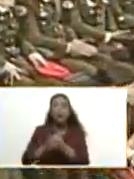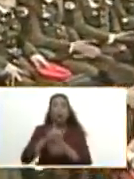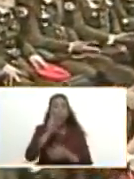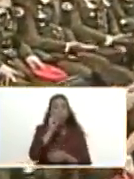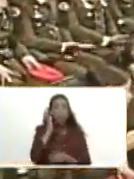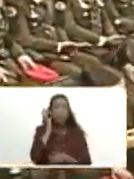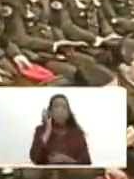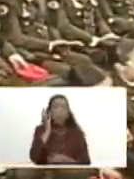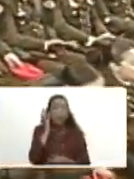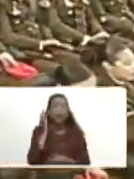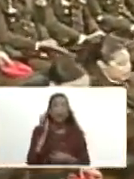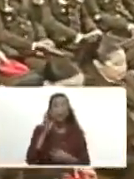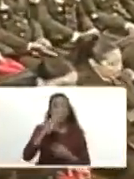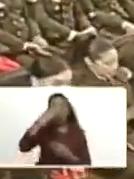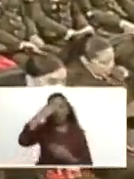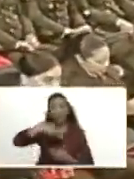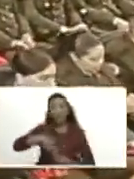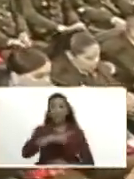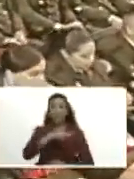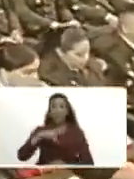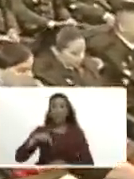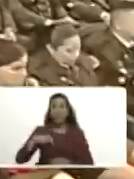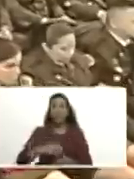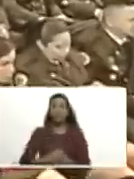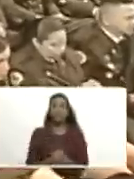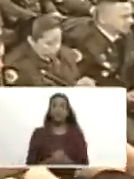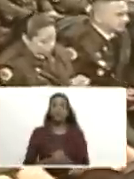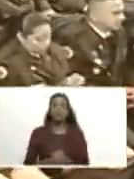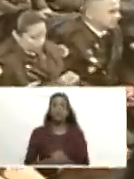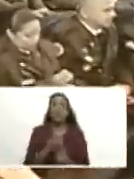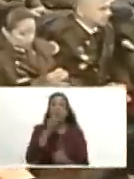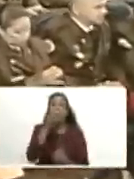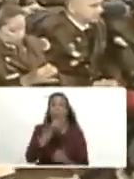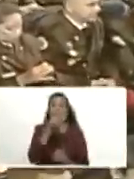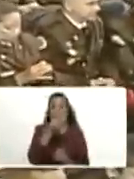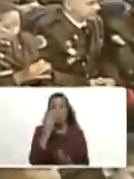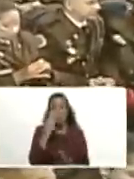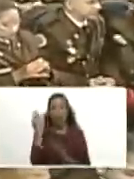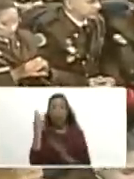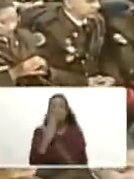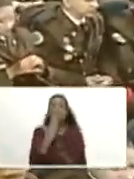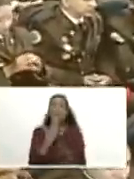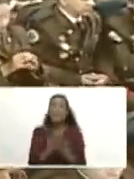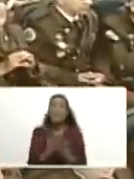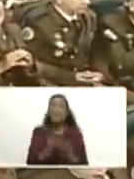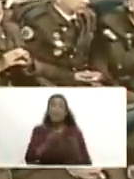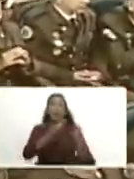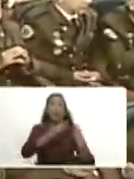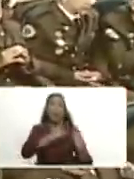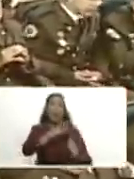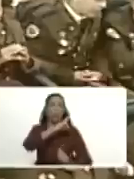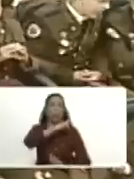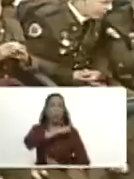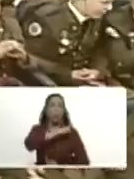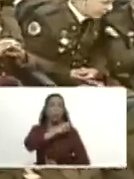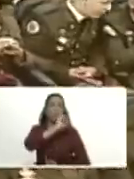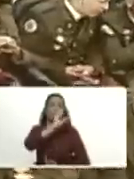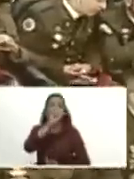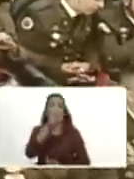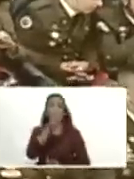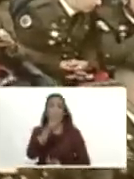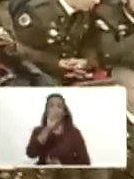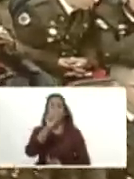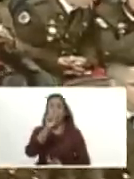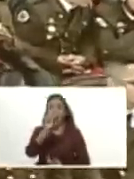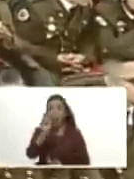y mujeres de nuestra Fuerza Armada. ¿Sabes, vive? Buenas tardes, mi comandante en jefe. Permiso para recibir la jerarquía, sargento mayor de primera